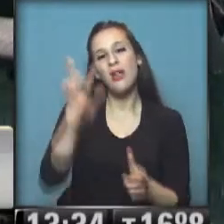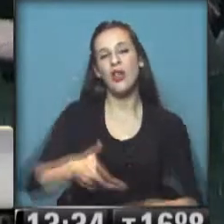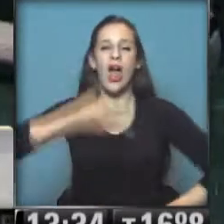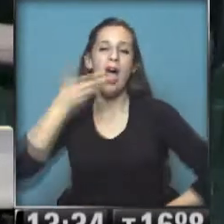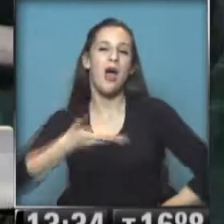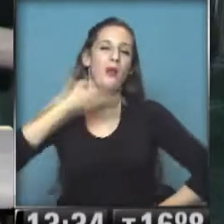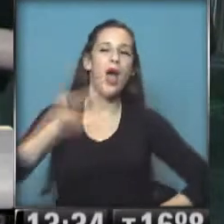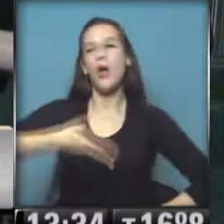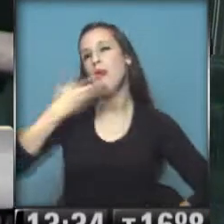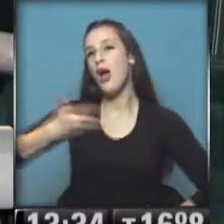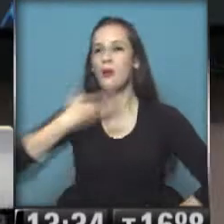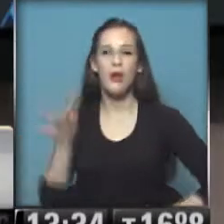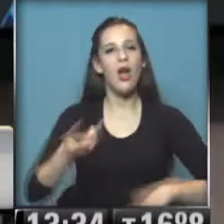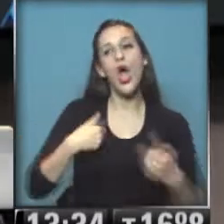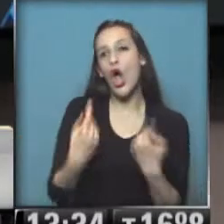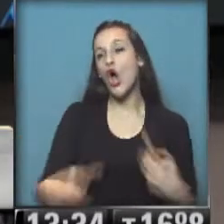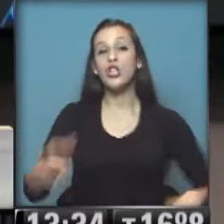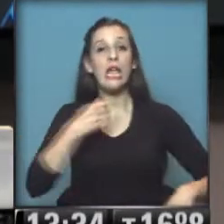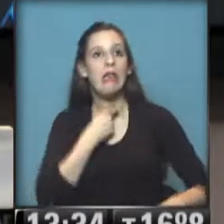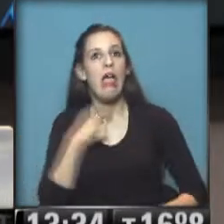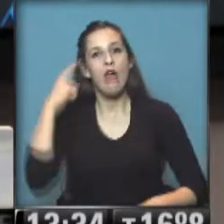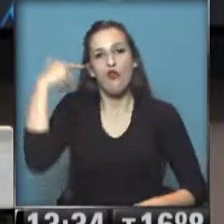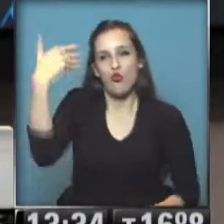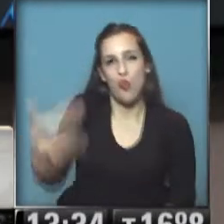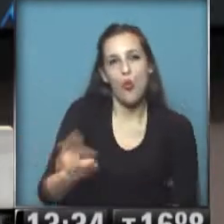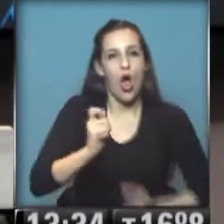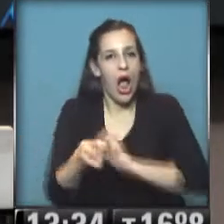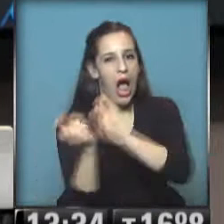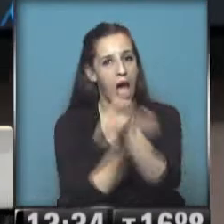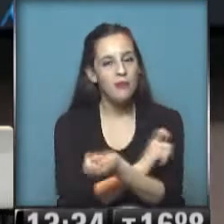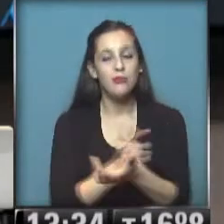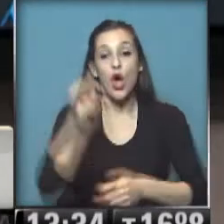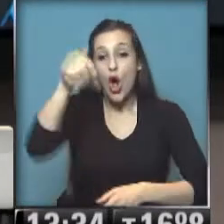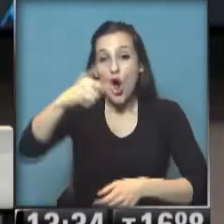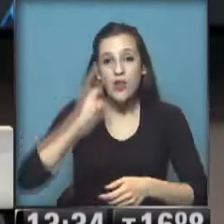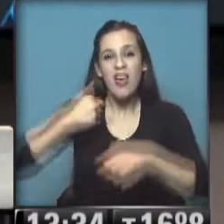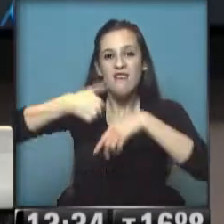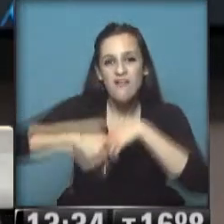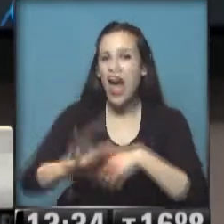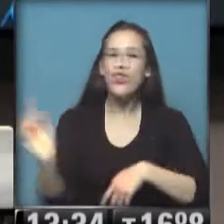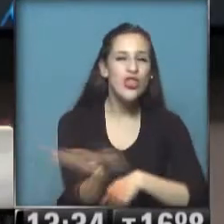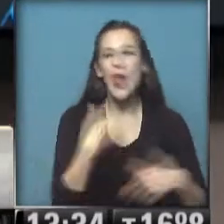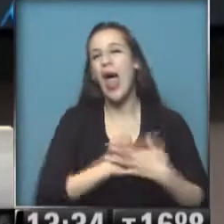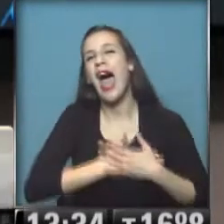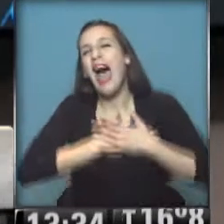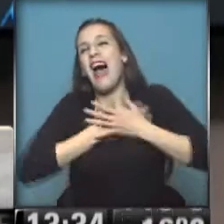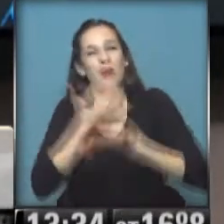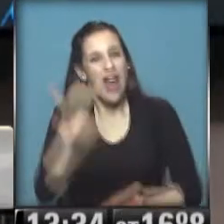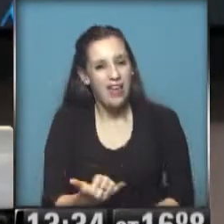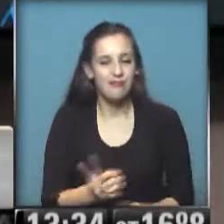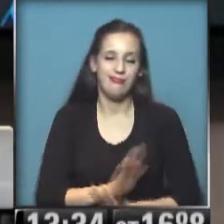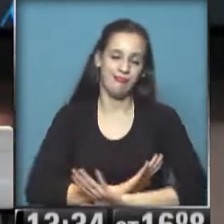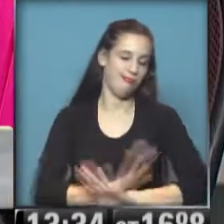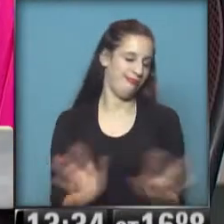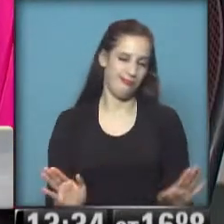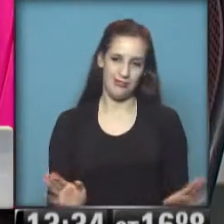intenciones los principios de humanidad y de a partir de ahora todos y todas nos amaremos no sucede se